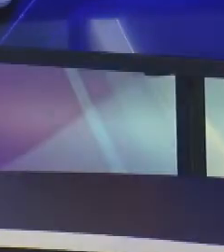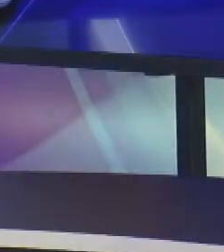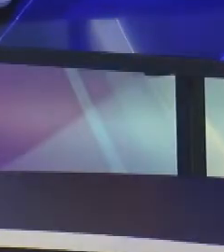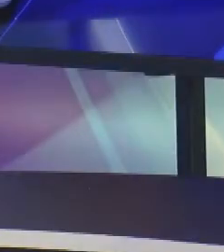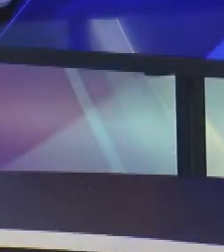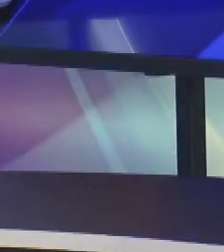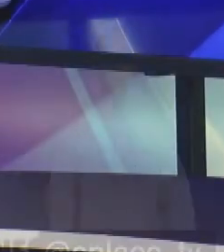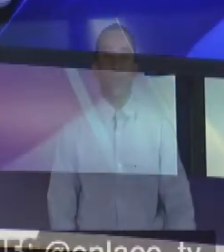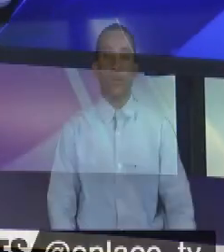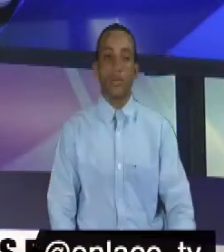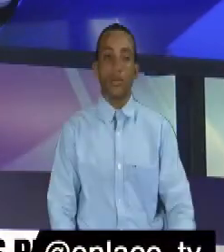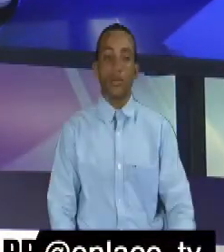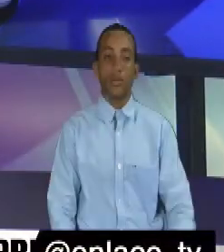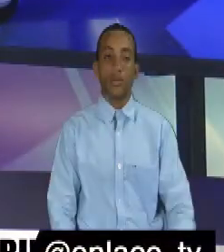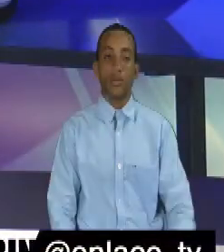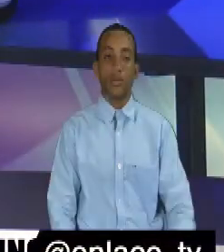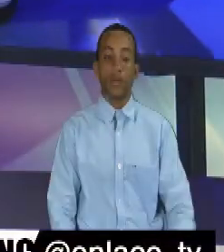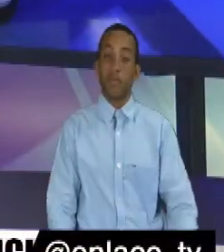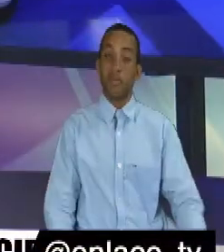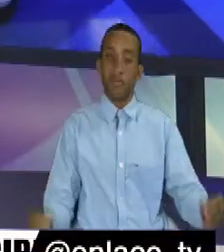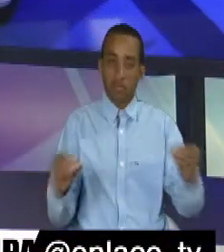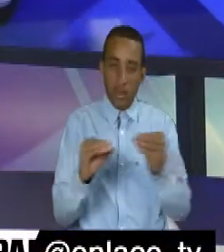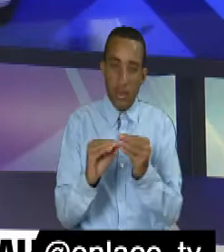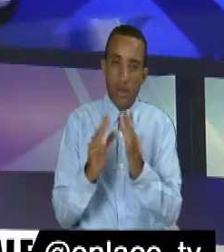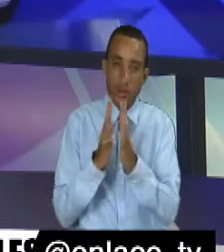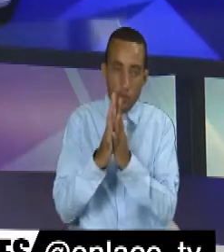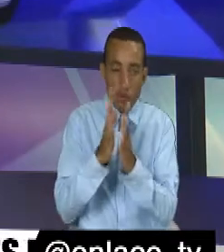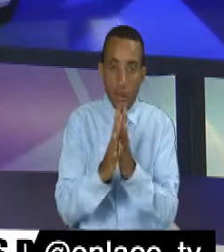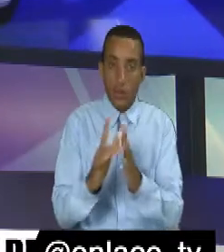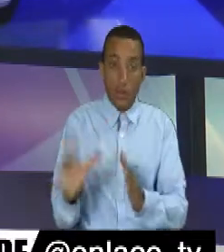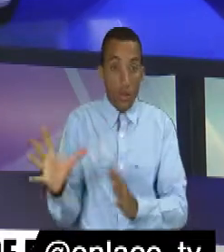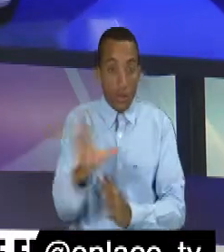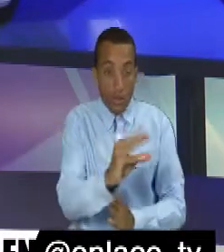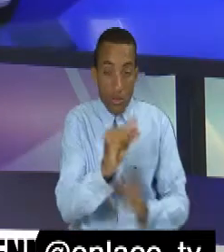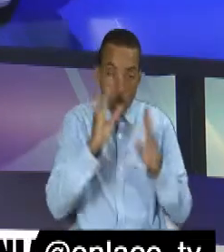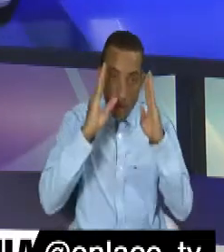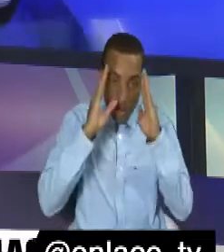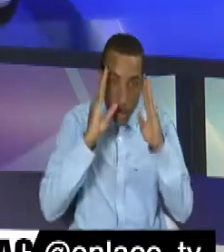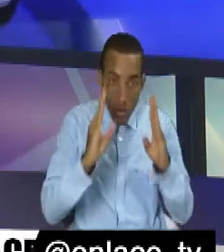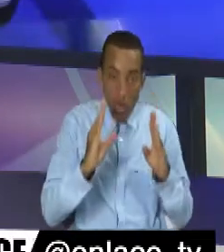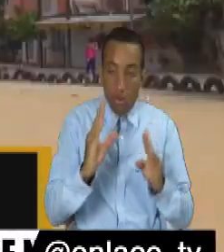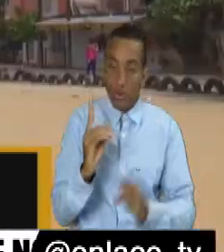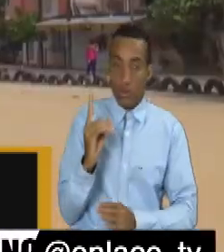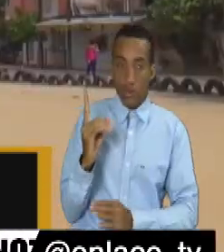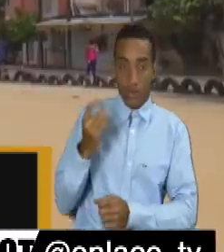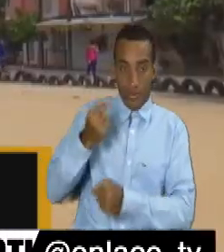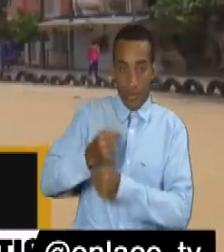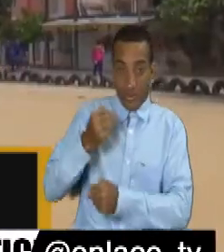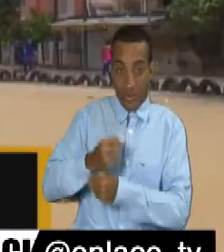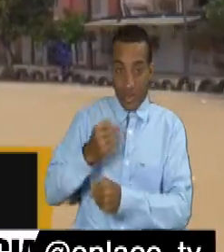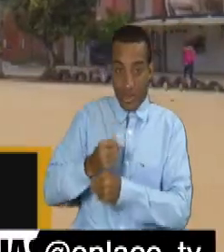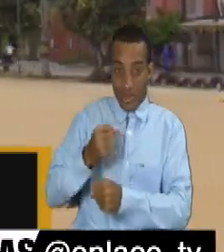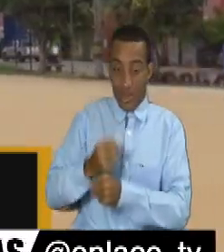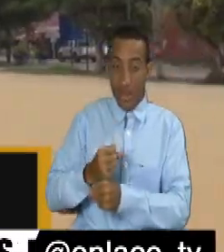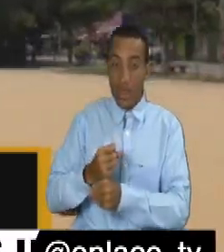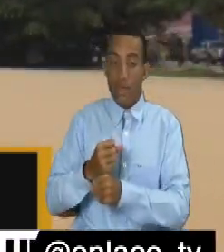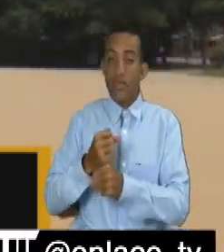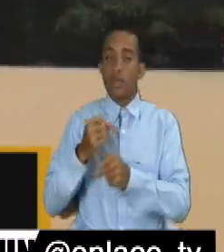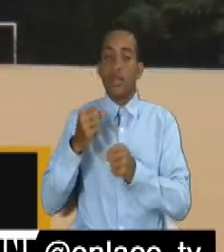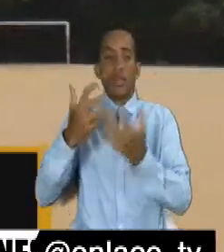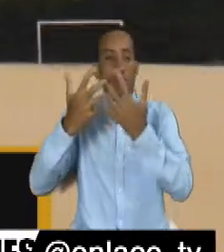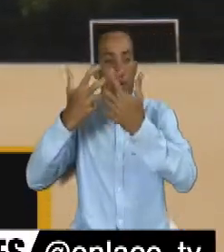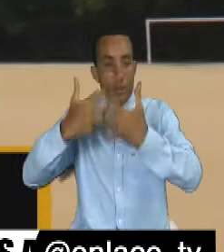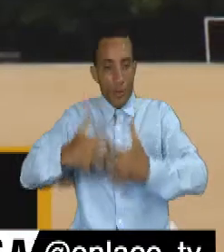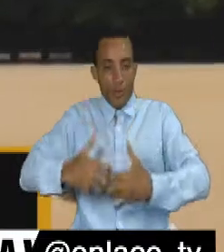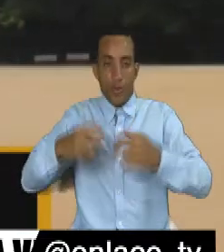Retornamos con más información a Enlace Noticias y mucha atención, que un trabajador de la empresa Iluminaciones Yariguíes, quien se encontraba